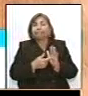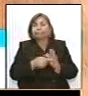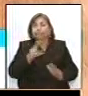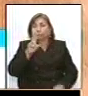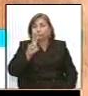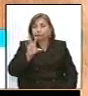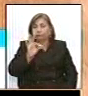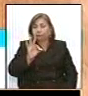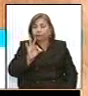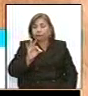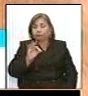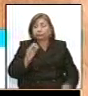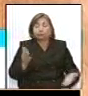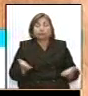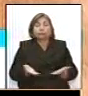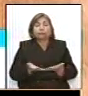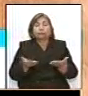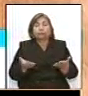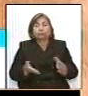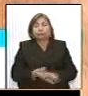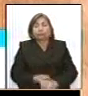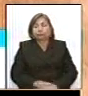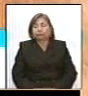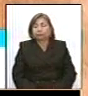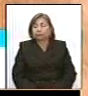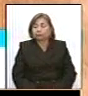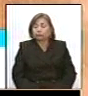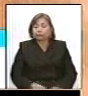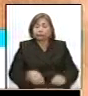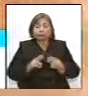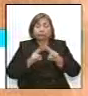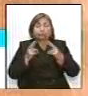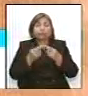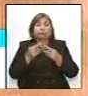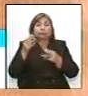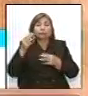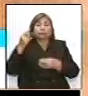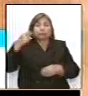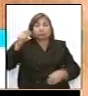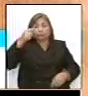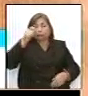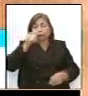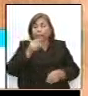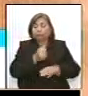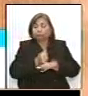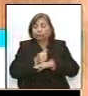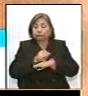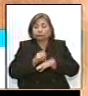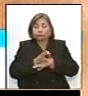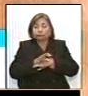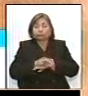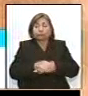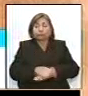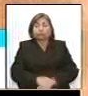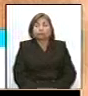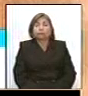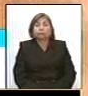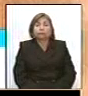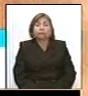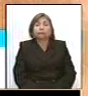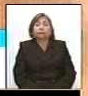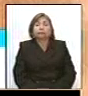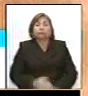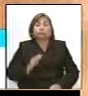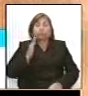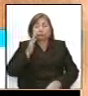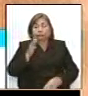29, donde había una reunión en Trujillo, pero el asesor que asistió a esa reunión en representación, o que habría asistido